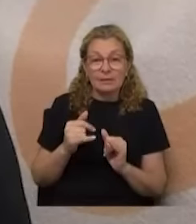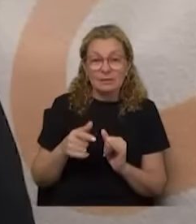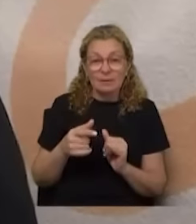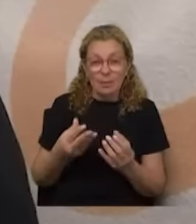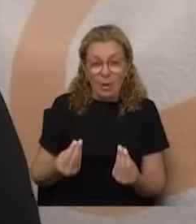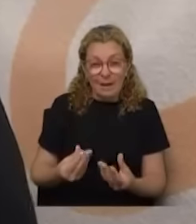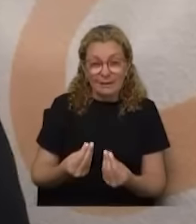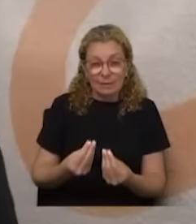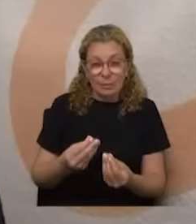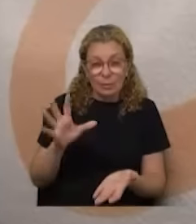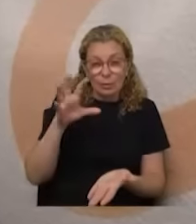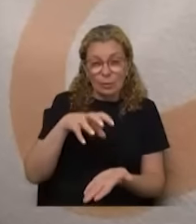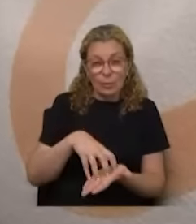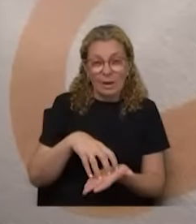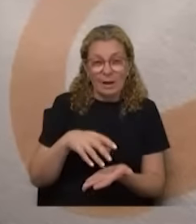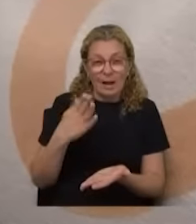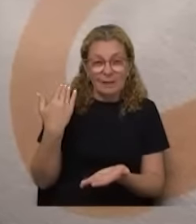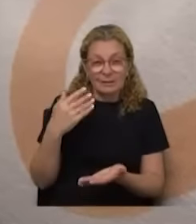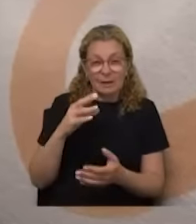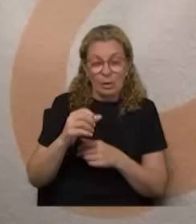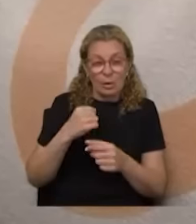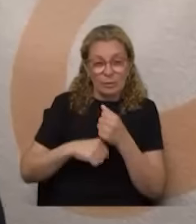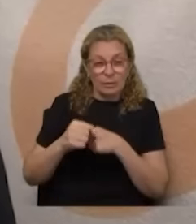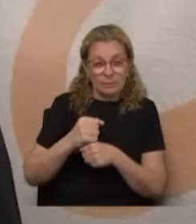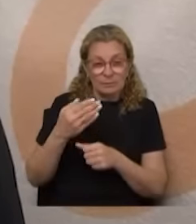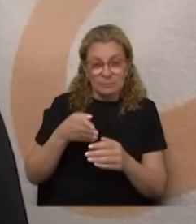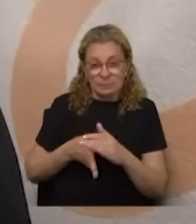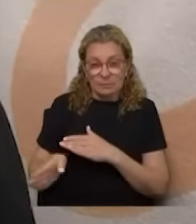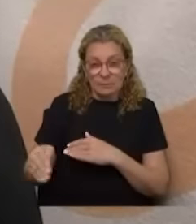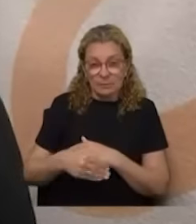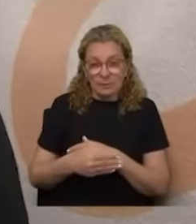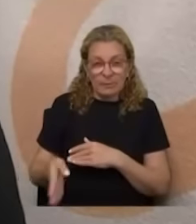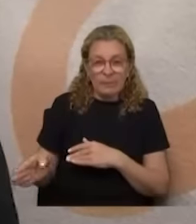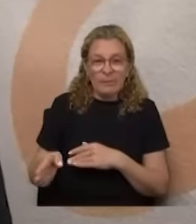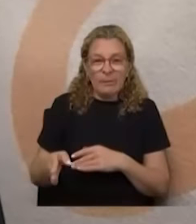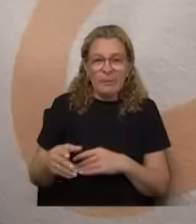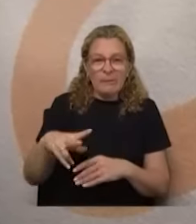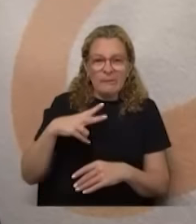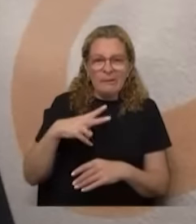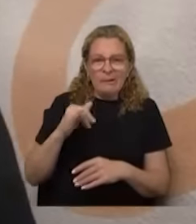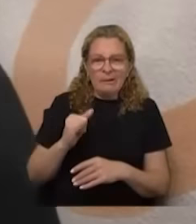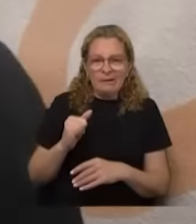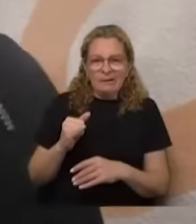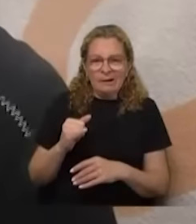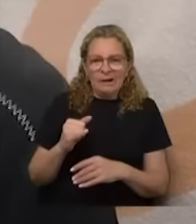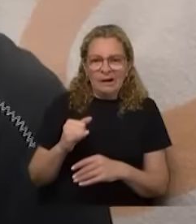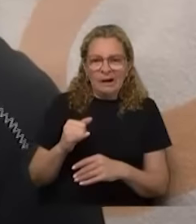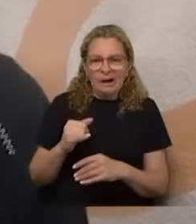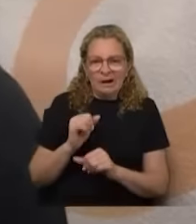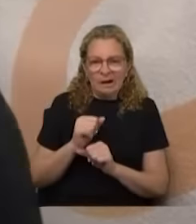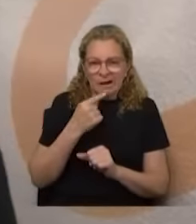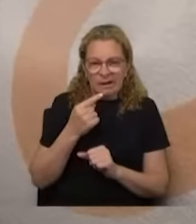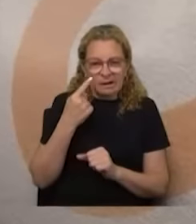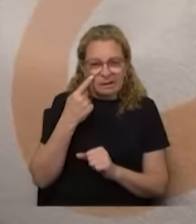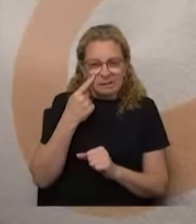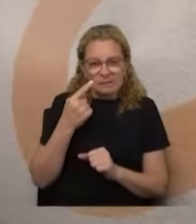también indica que era un lugar de uso en la época y había un pasaje del predio militar hacia estos predios privados este que se puede constatar